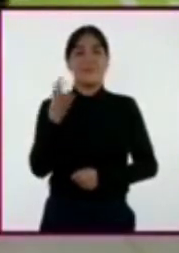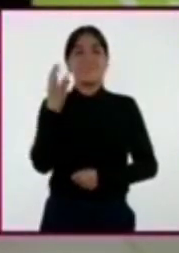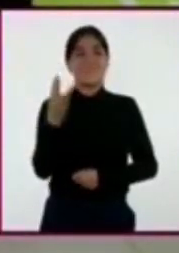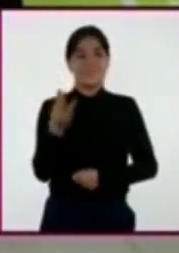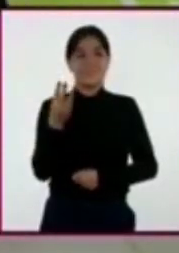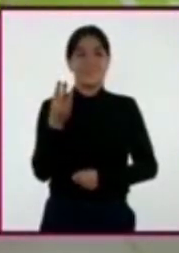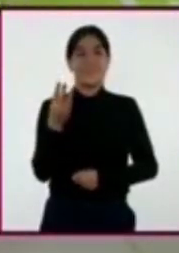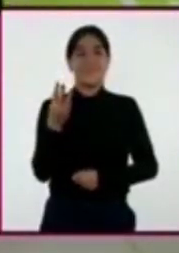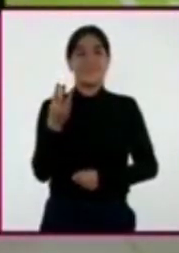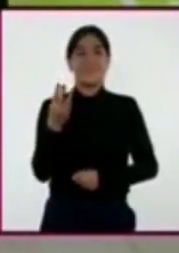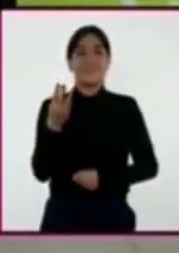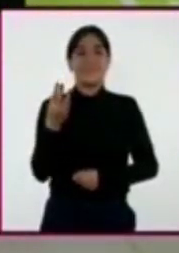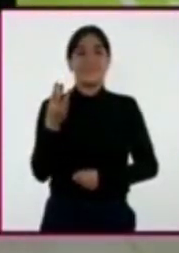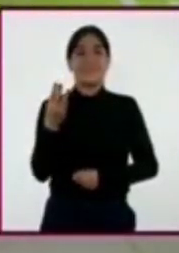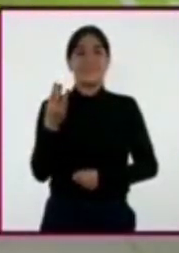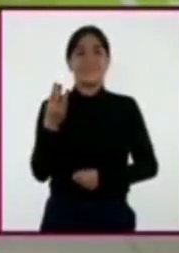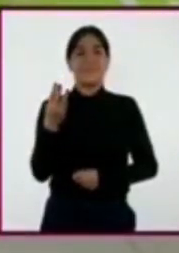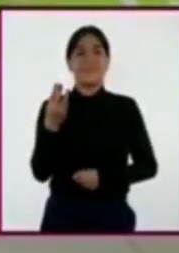3,